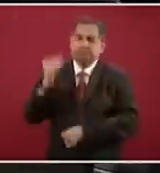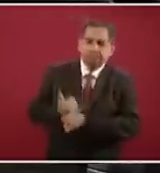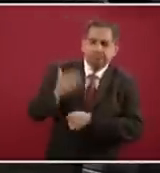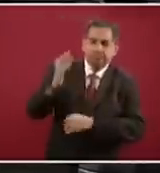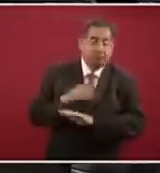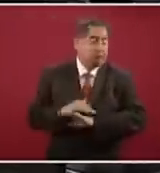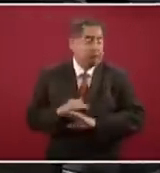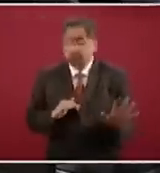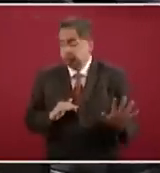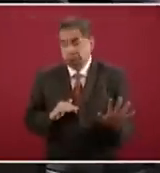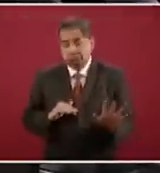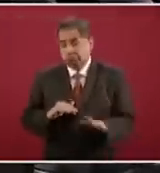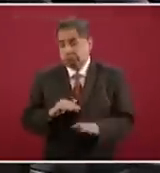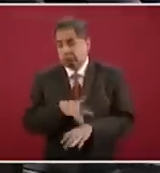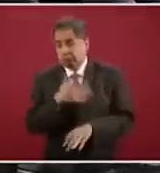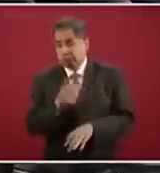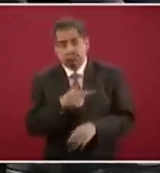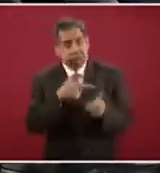pero ahí se van a ir